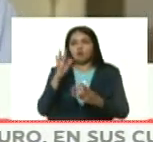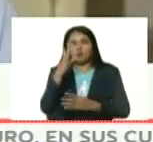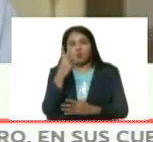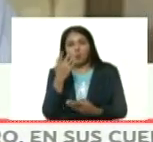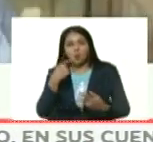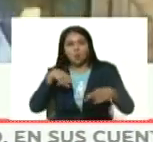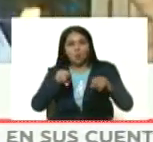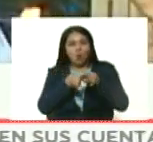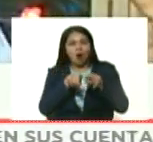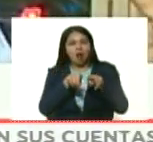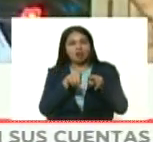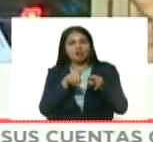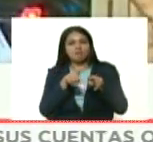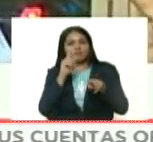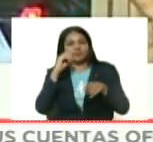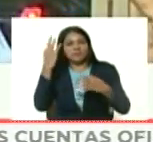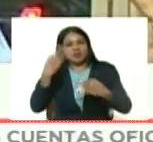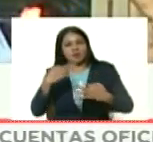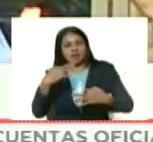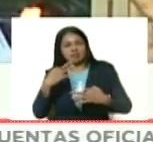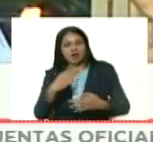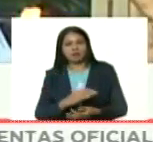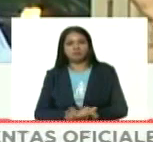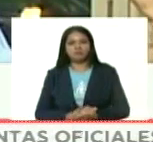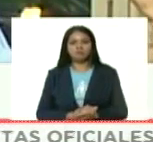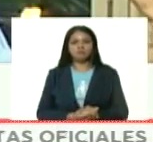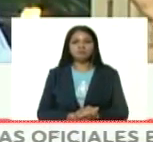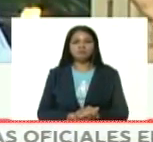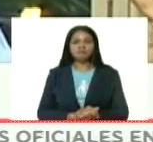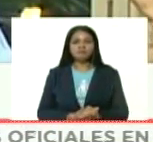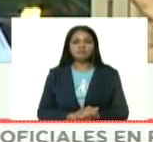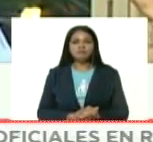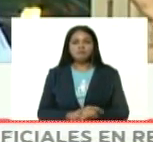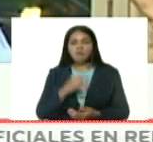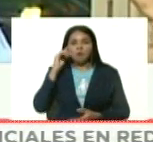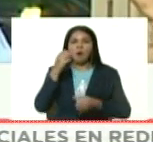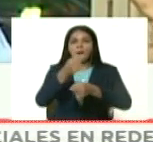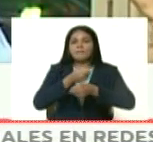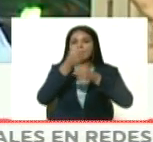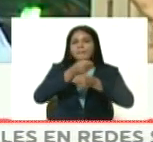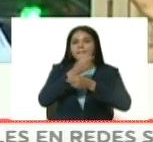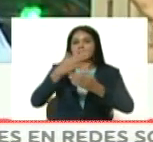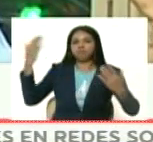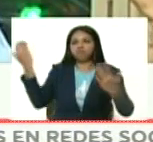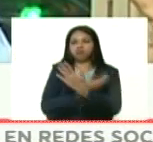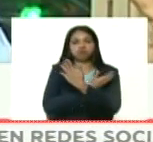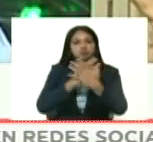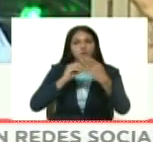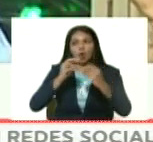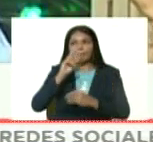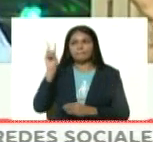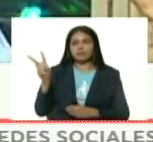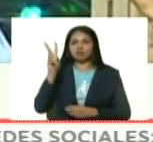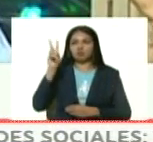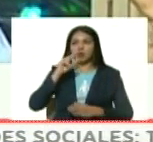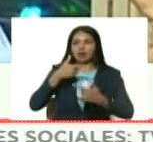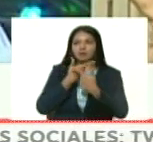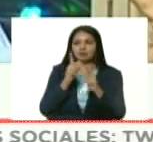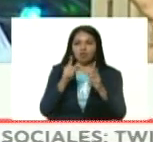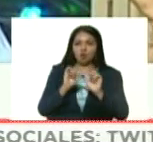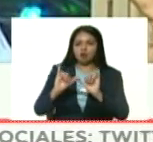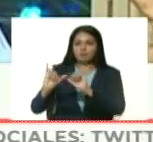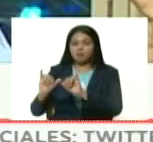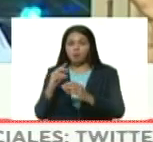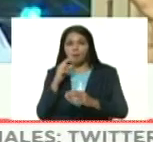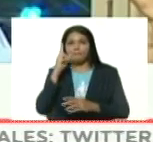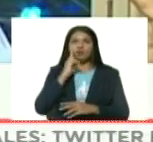tropas españolas, realistas, imperialistas, con su caballería arrasaban al resto del ejército libertador.